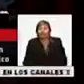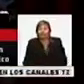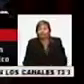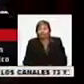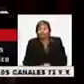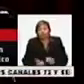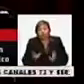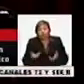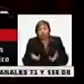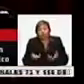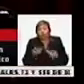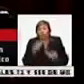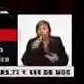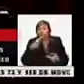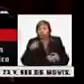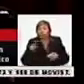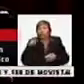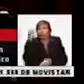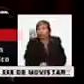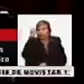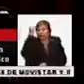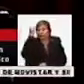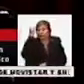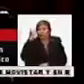La revolución de los militares